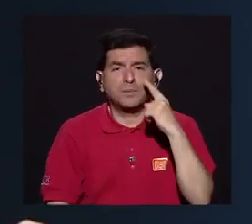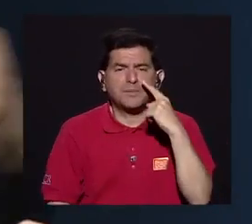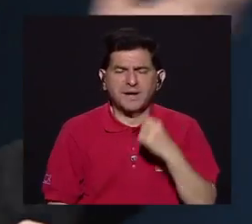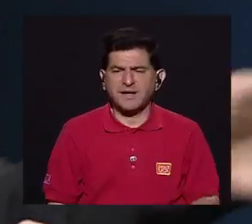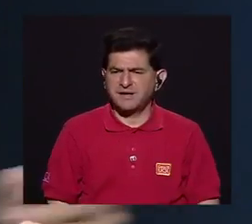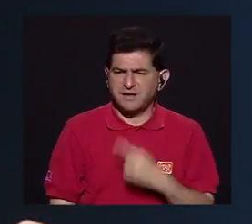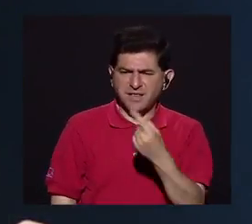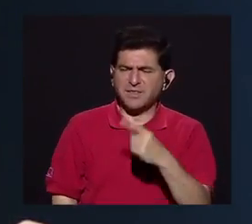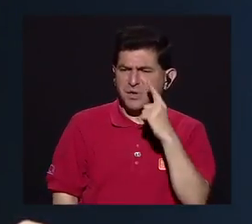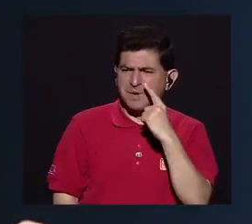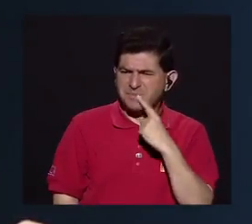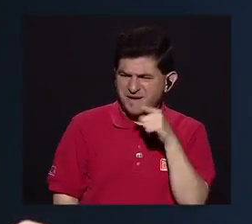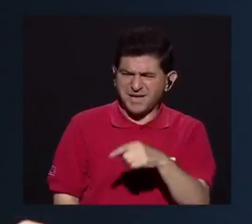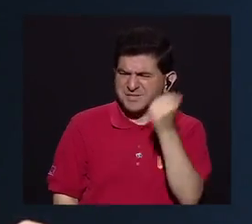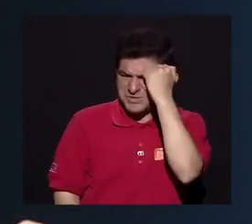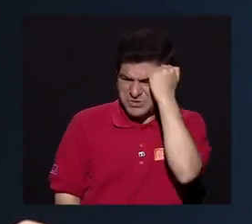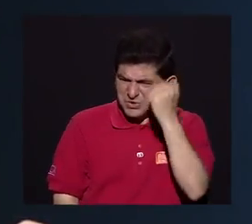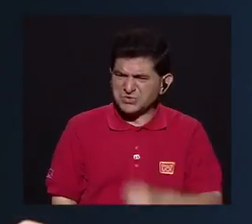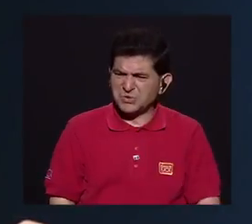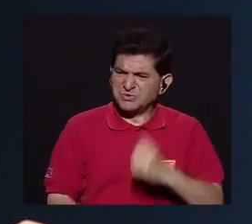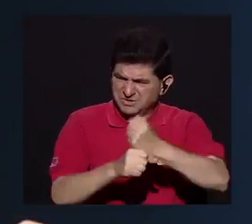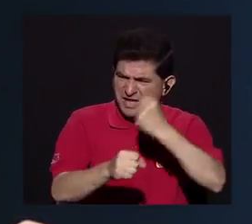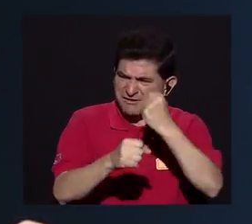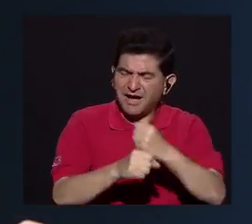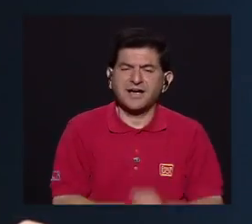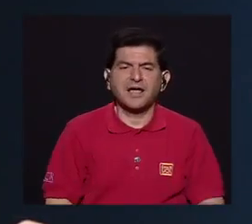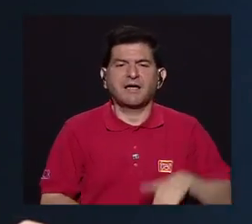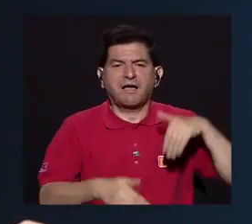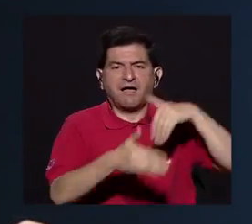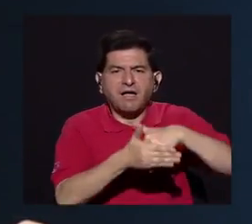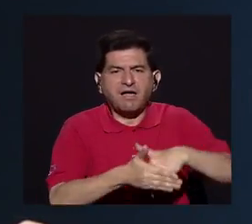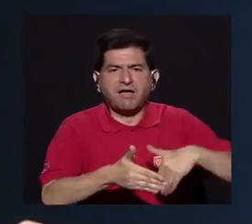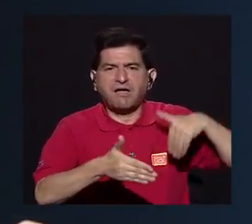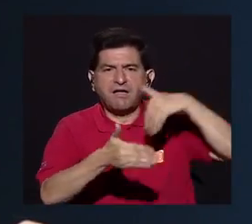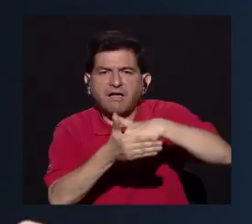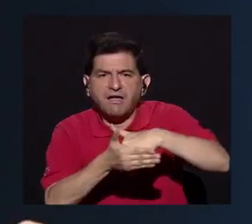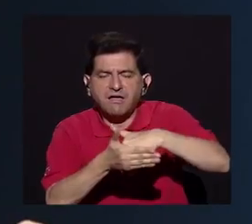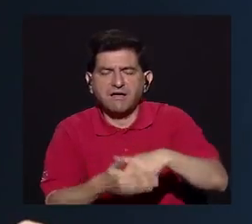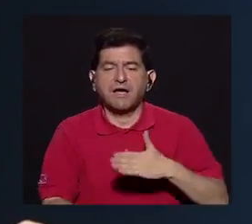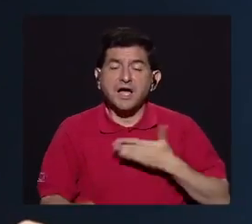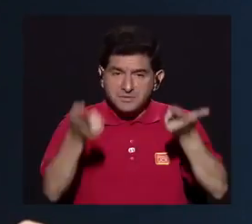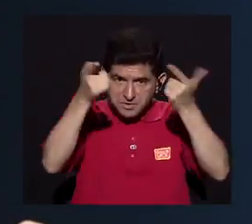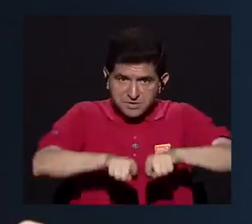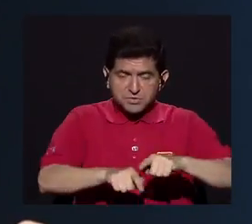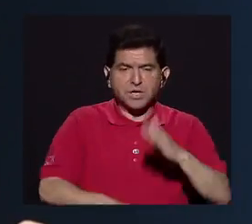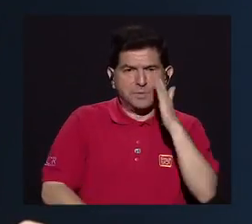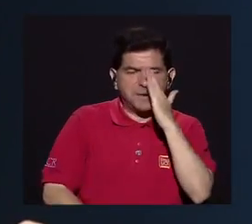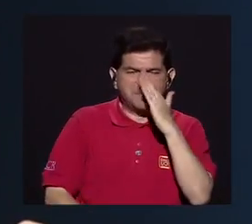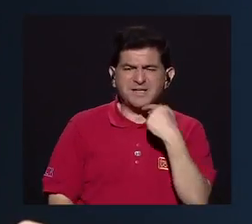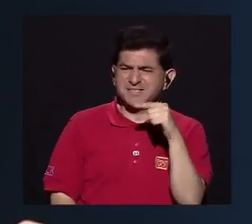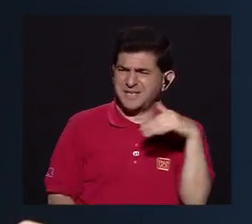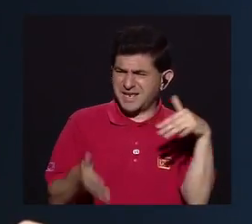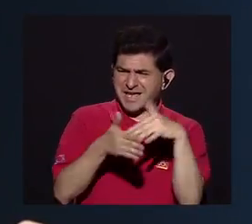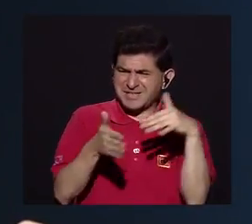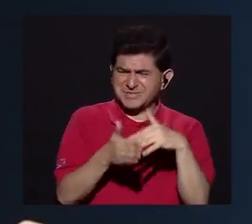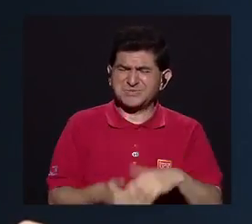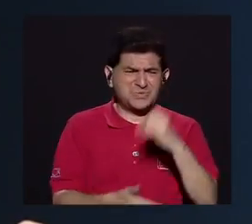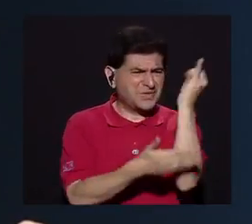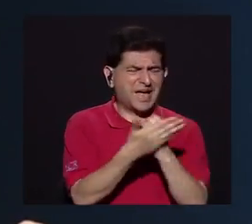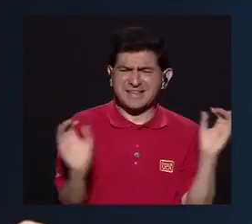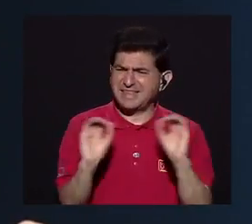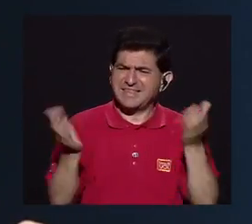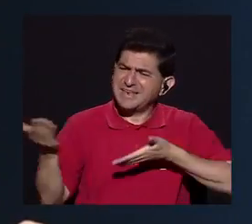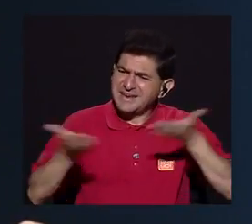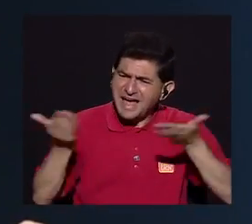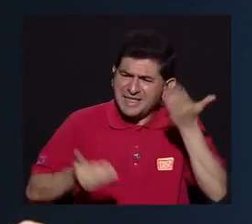déjate de tonterías y ponte a trabajar. Entonces, nos bloquearon muchas veces esa parte. Y yo creo que, y a mí me pasó, mi mamá me decía, ¿para qué estudias arte? No te va a servir de